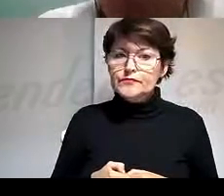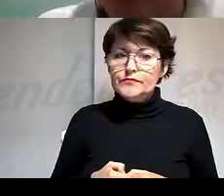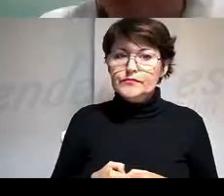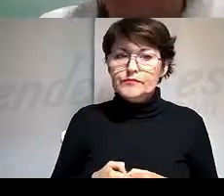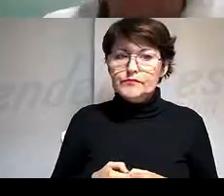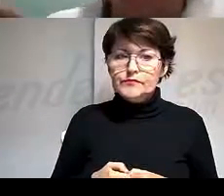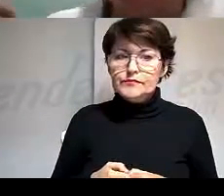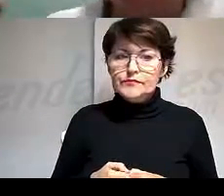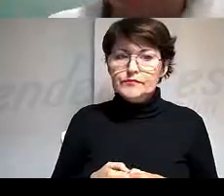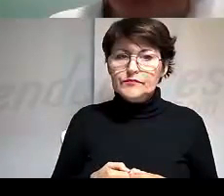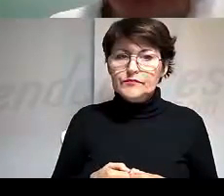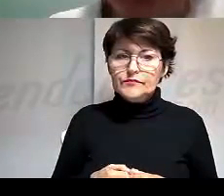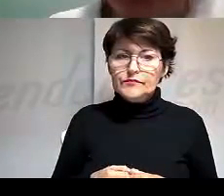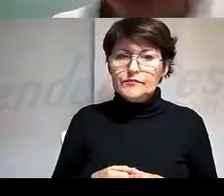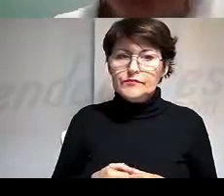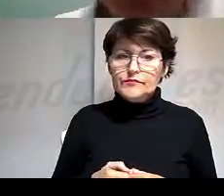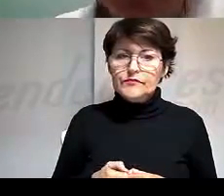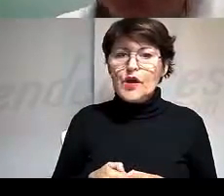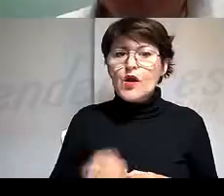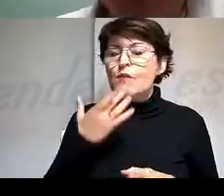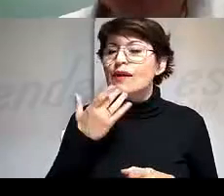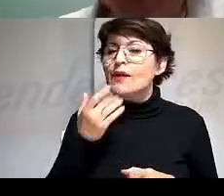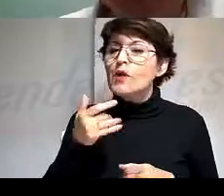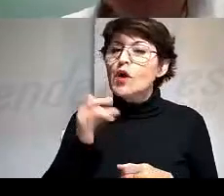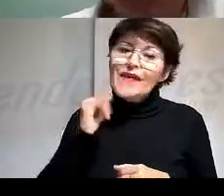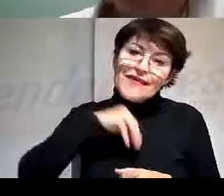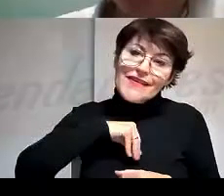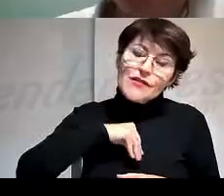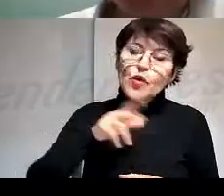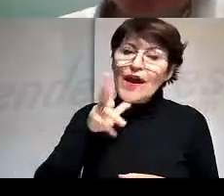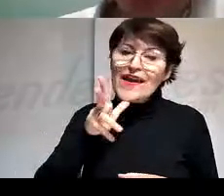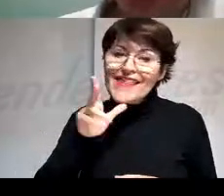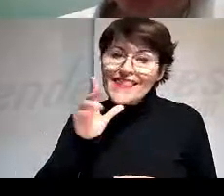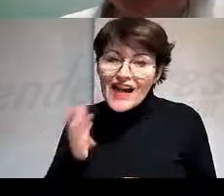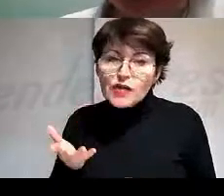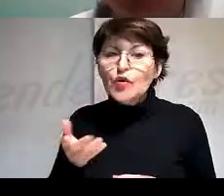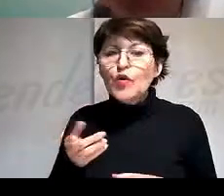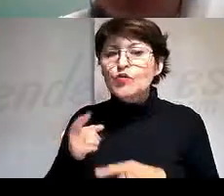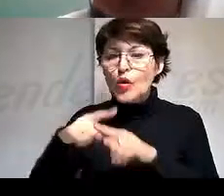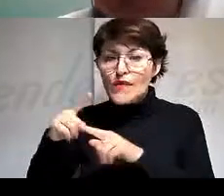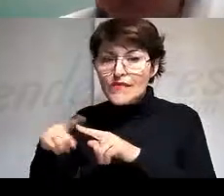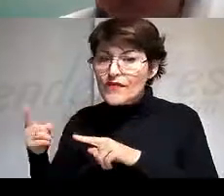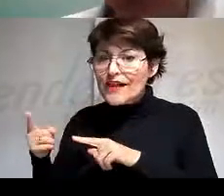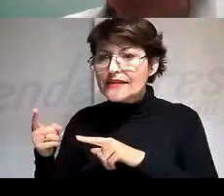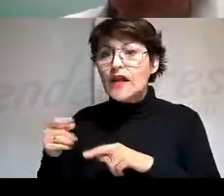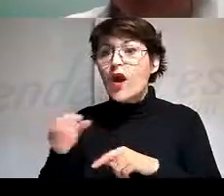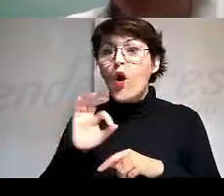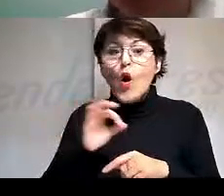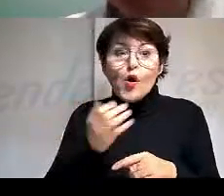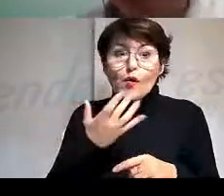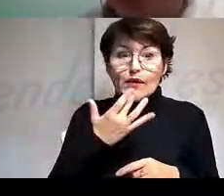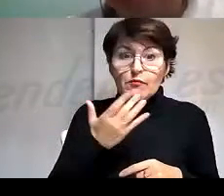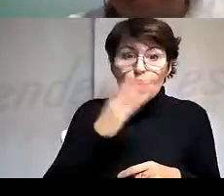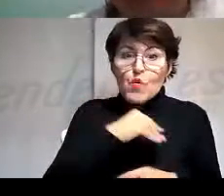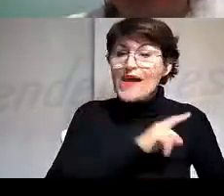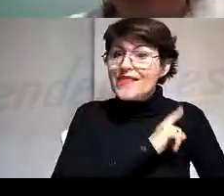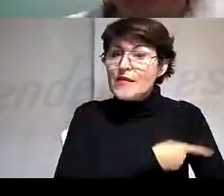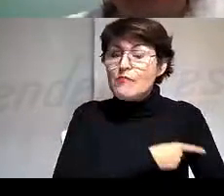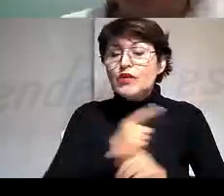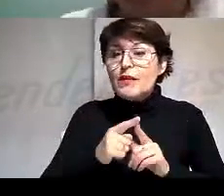ese momento. Es decir, si hay hidratos de carbono, vamos a tirar de los hidratos de carbono, pero si los hemos consumido, es decir, si el ejercicio es más largo de los